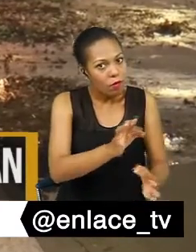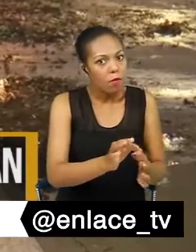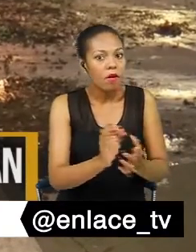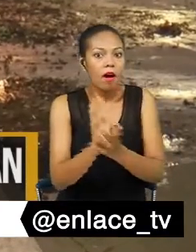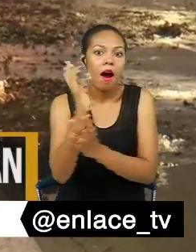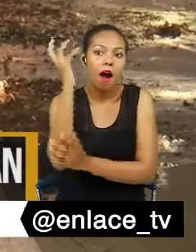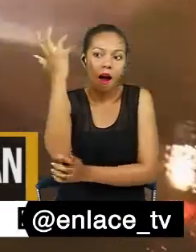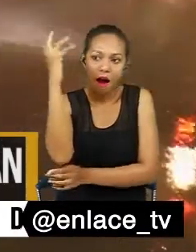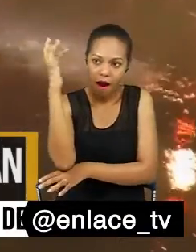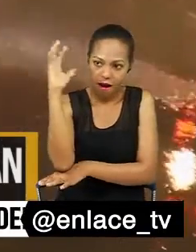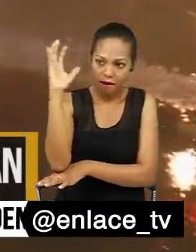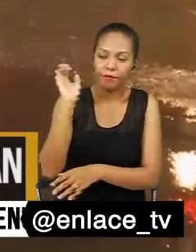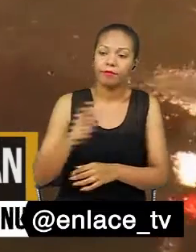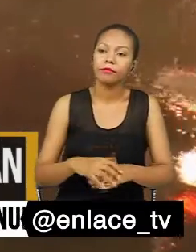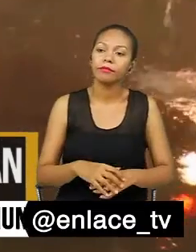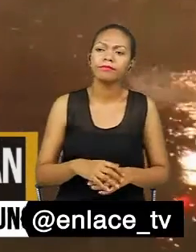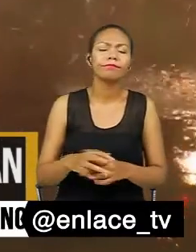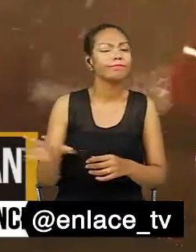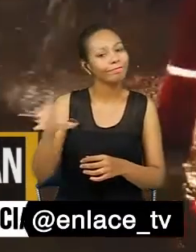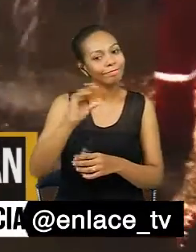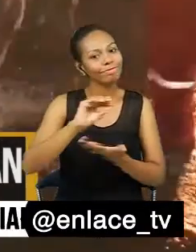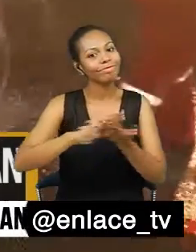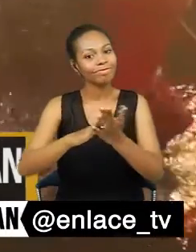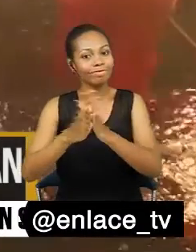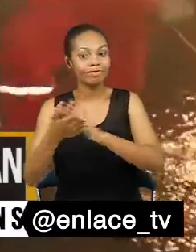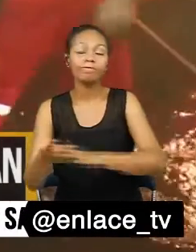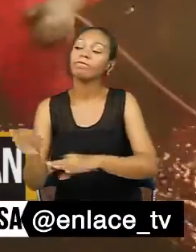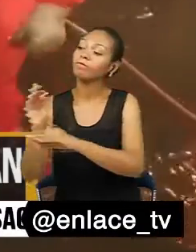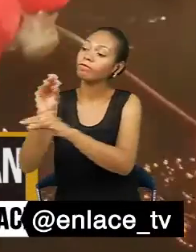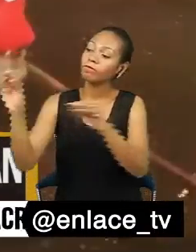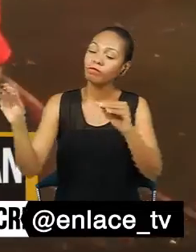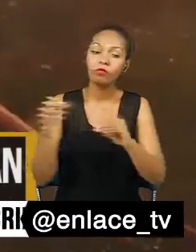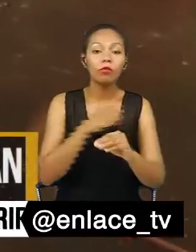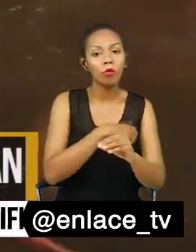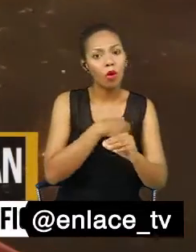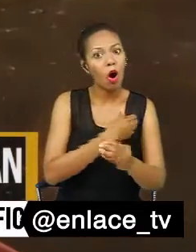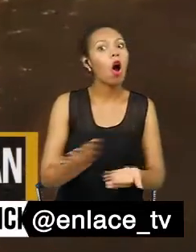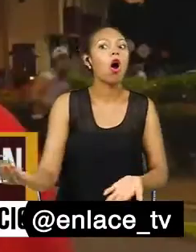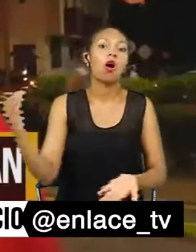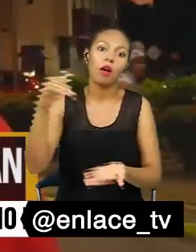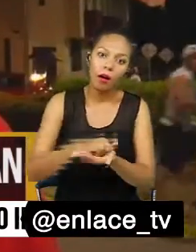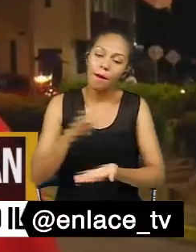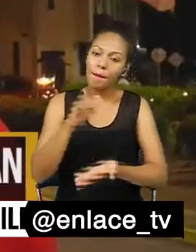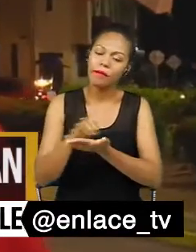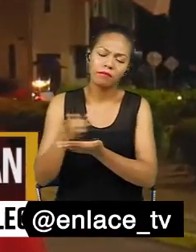llamado a la comunidad para evitar que hechos como este se repitan. En estos momentos estamos